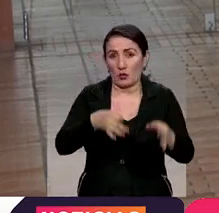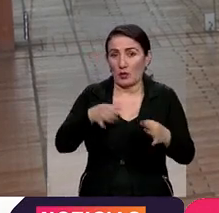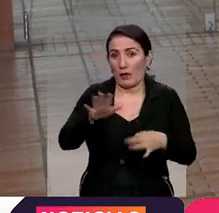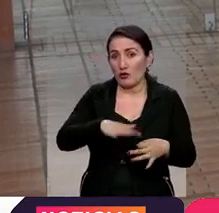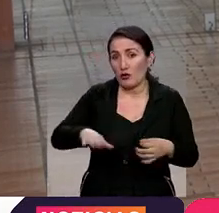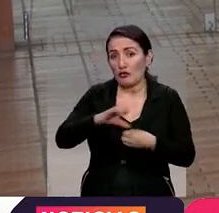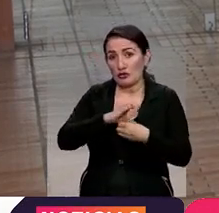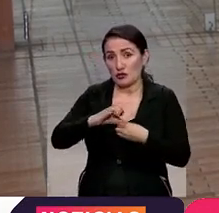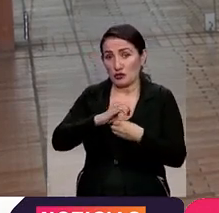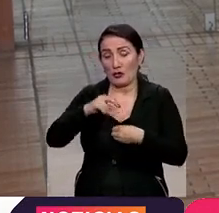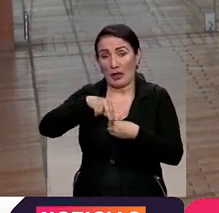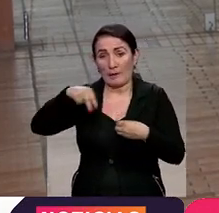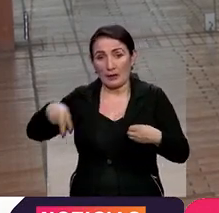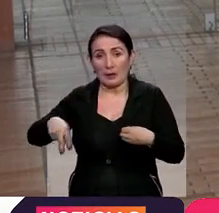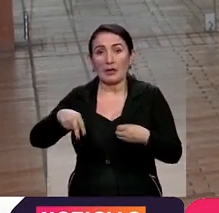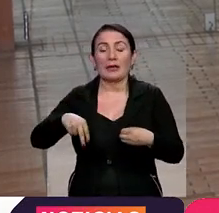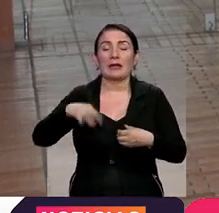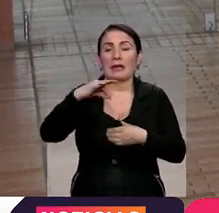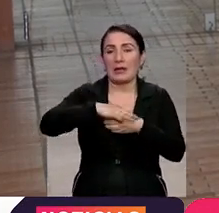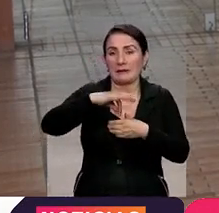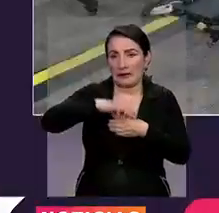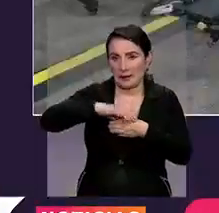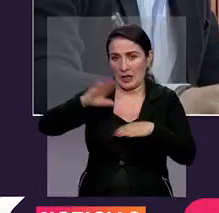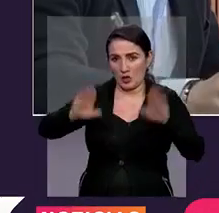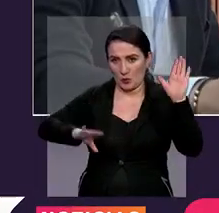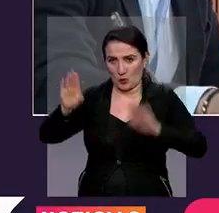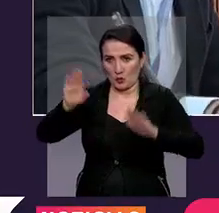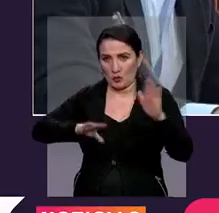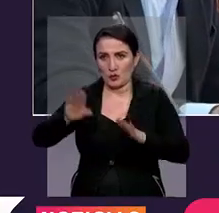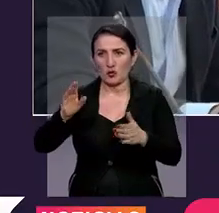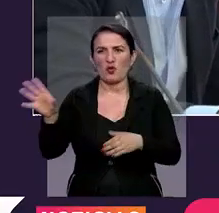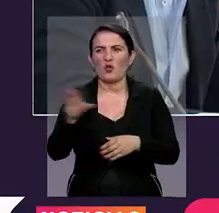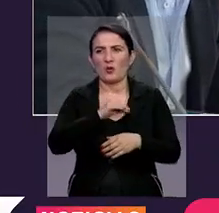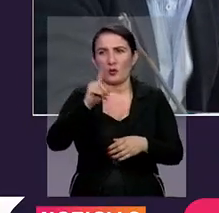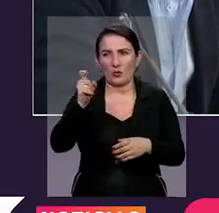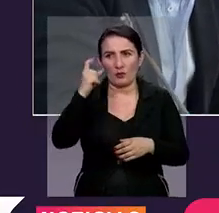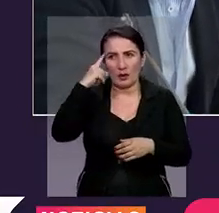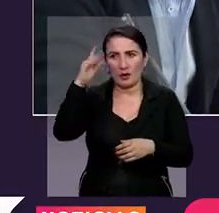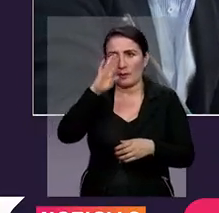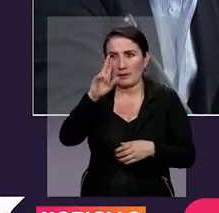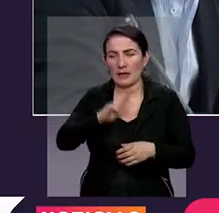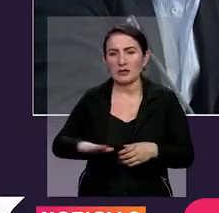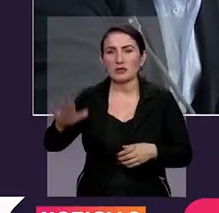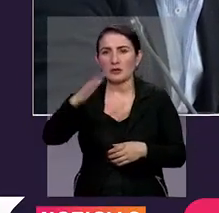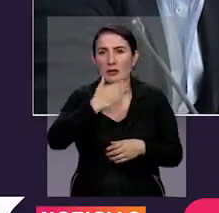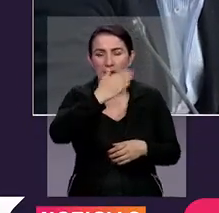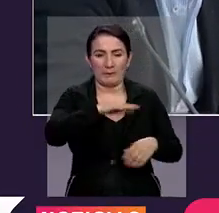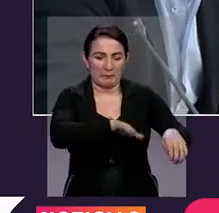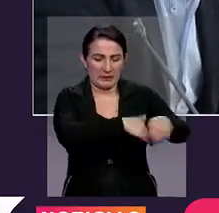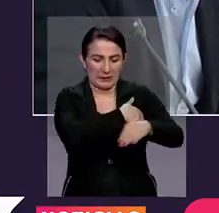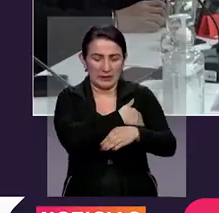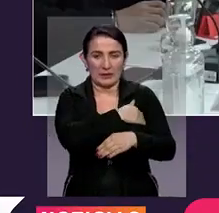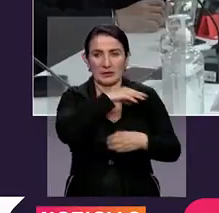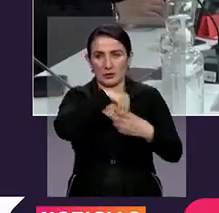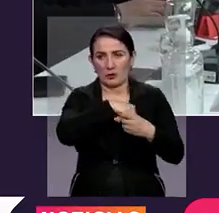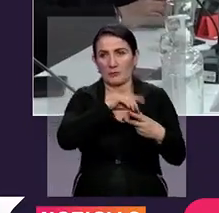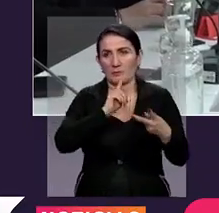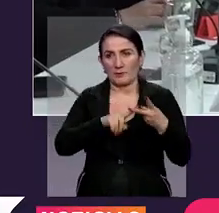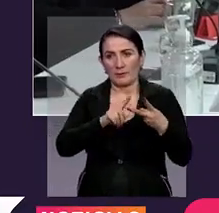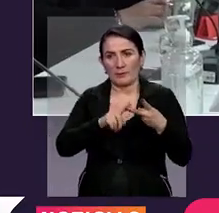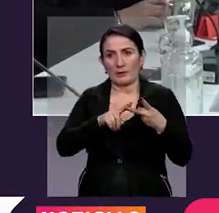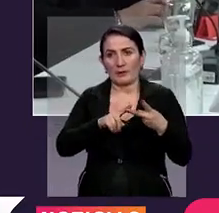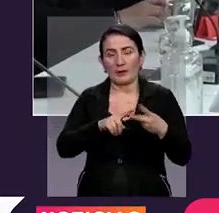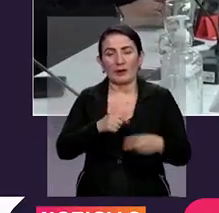los ciudadanos como los candidatos. Por parte del gobierno nacional, quien hace presencia, está el ministro de Interior, Daniel Palacios,